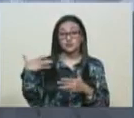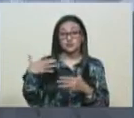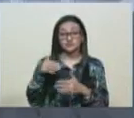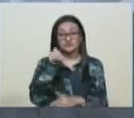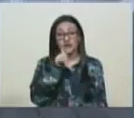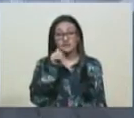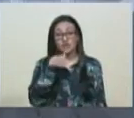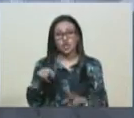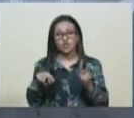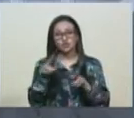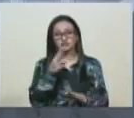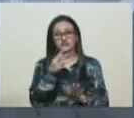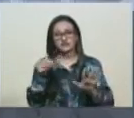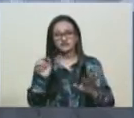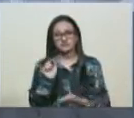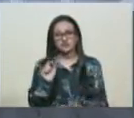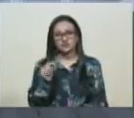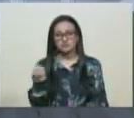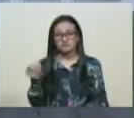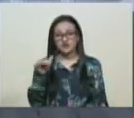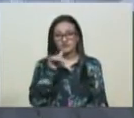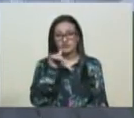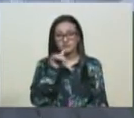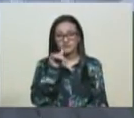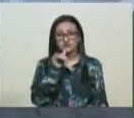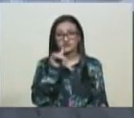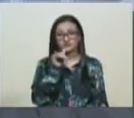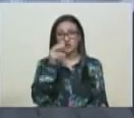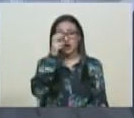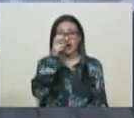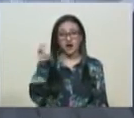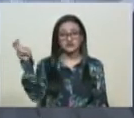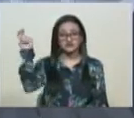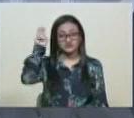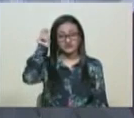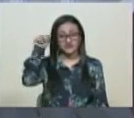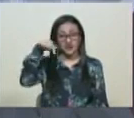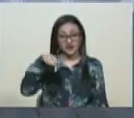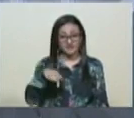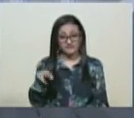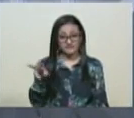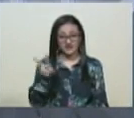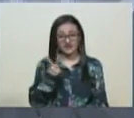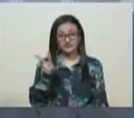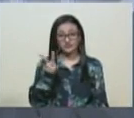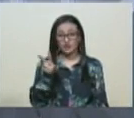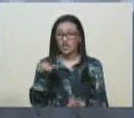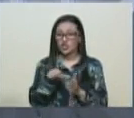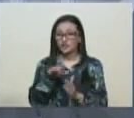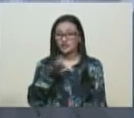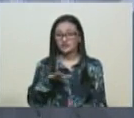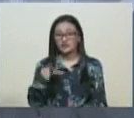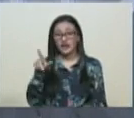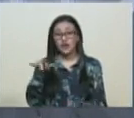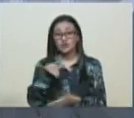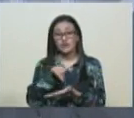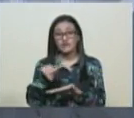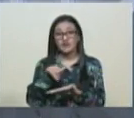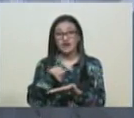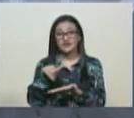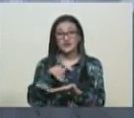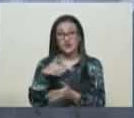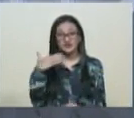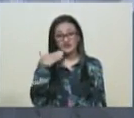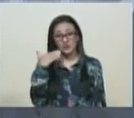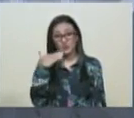12:36 minutos de la tarde, Barry. Nosotros queremos ofrecer más información porque Así el es. canciller de nuestro país, Jorge Arriaza, se encuentra en la ciudad de Nueva York, en Estados